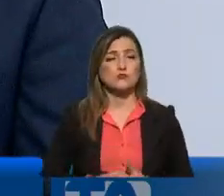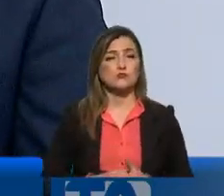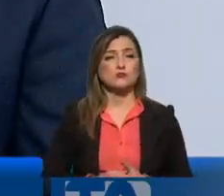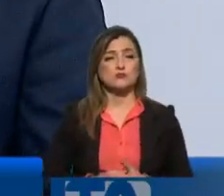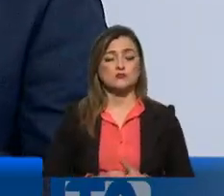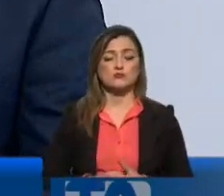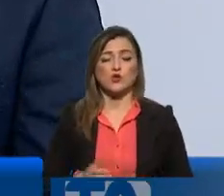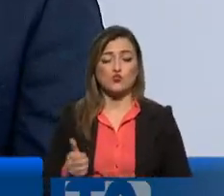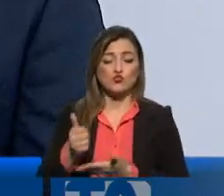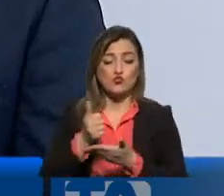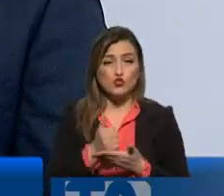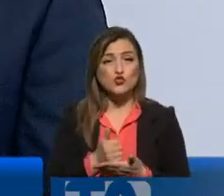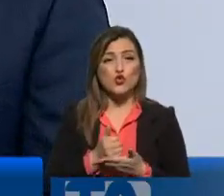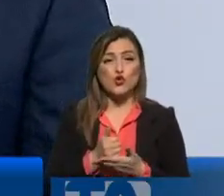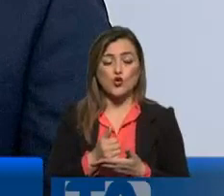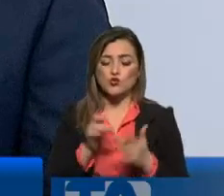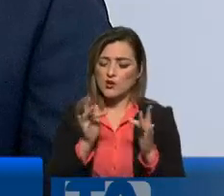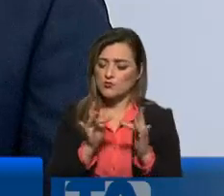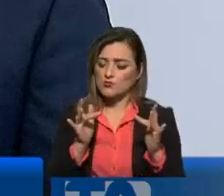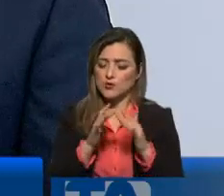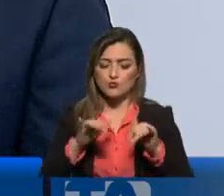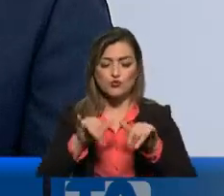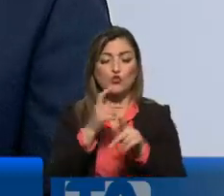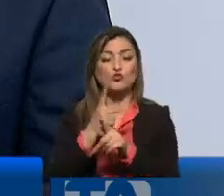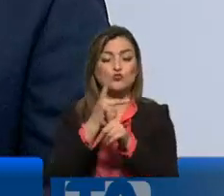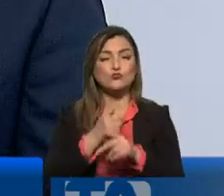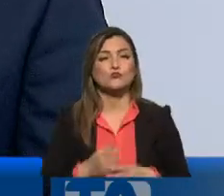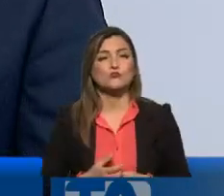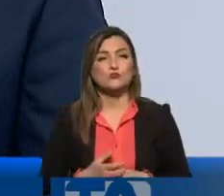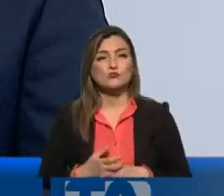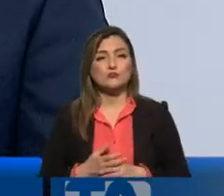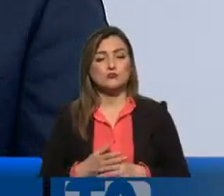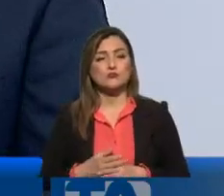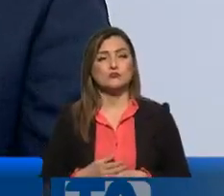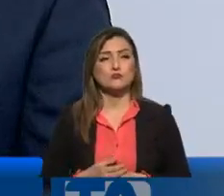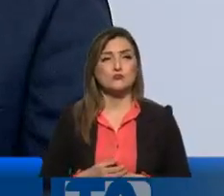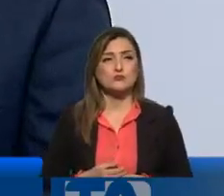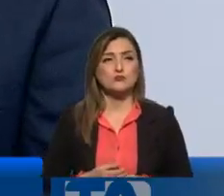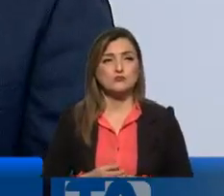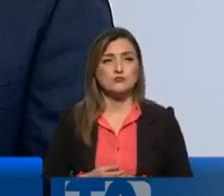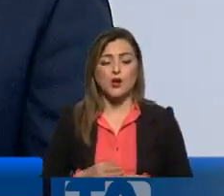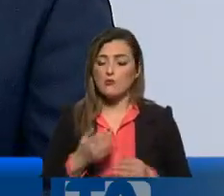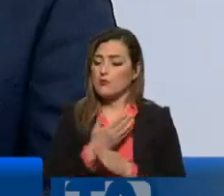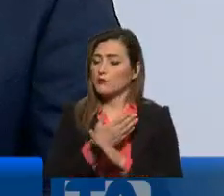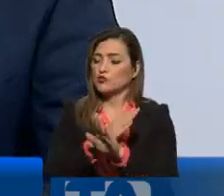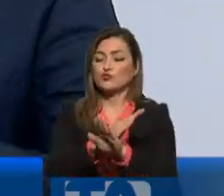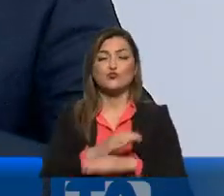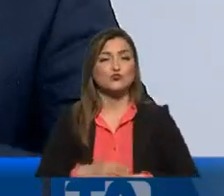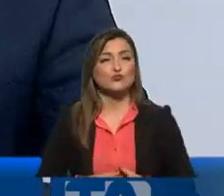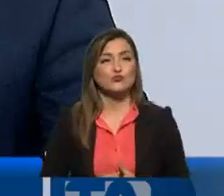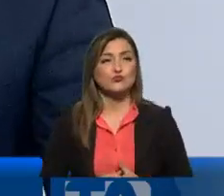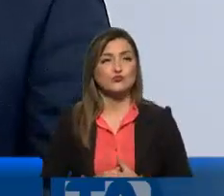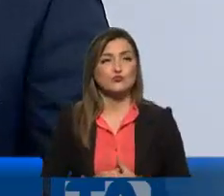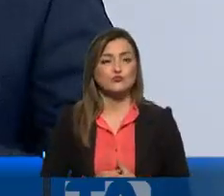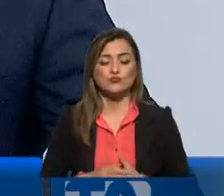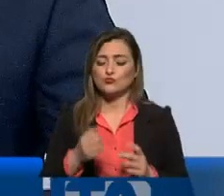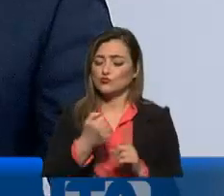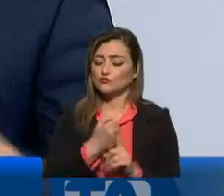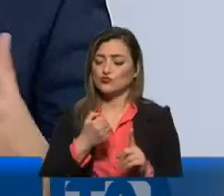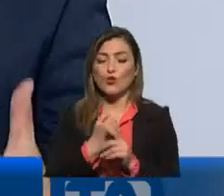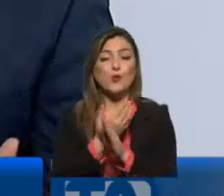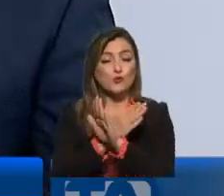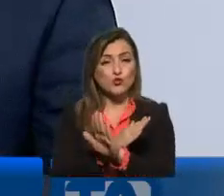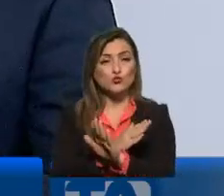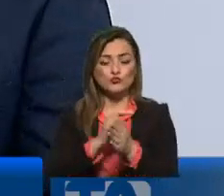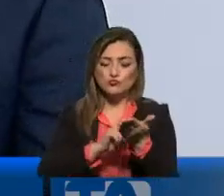nos pueden ayudar a no perder el contacto y no perder los cuidados. Pero además, hablar de prevención, es decir, combatir desde la